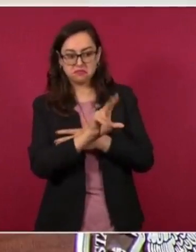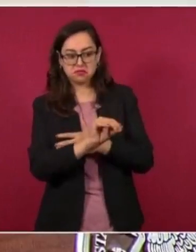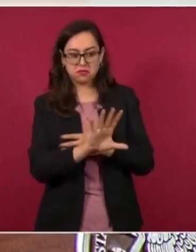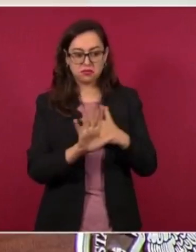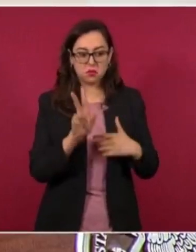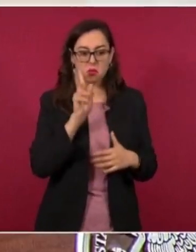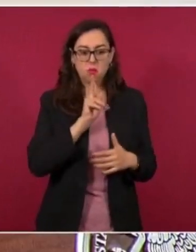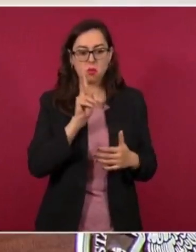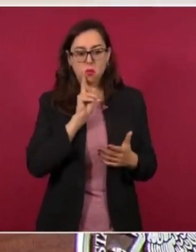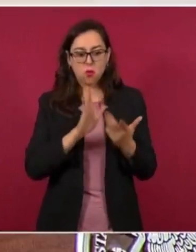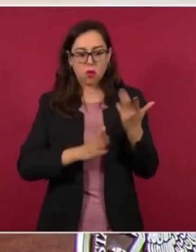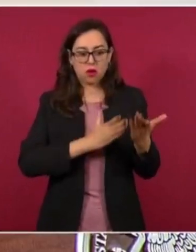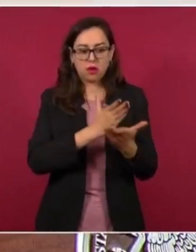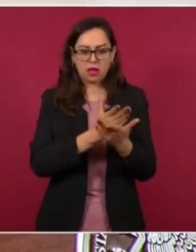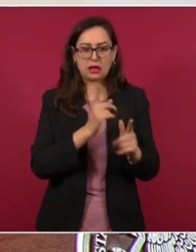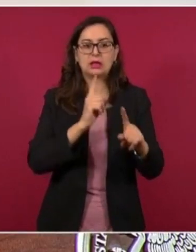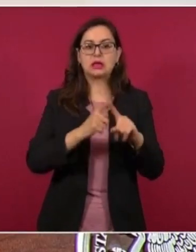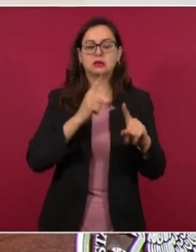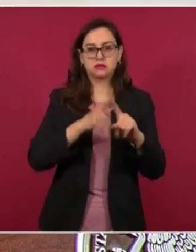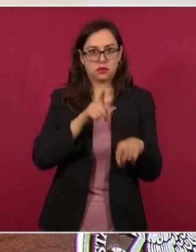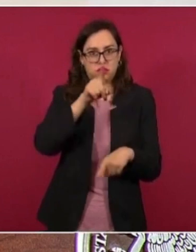presenten pruebas, investiguen,